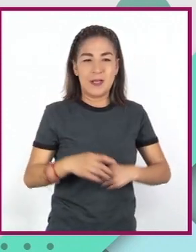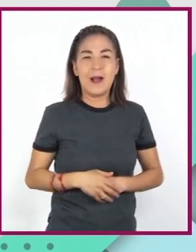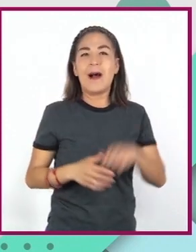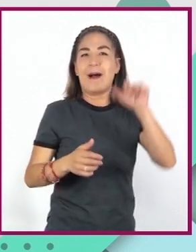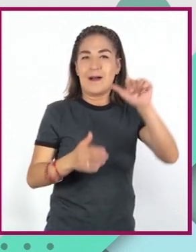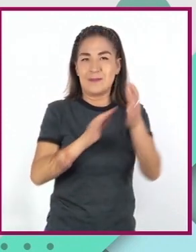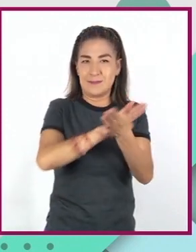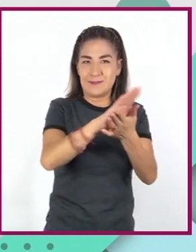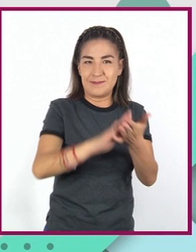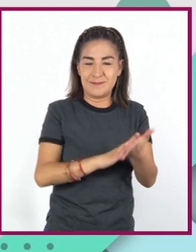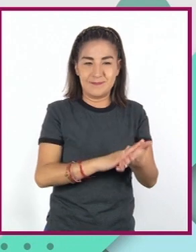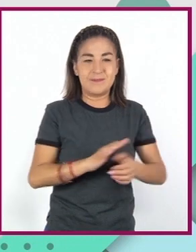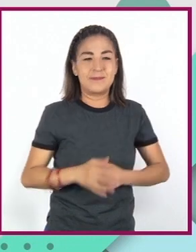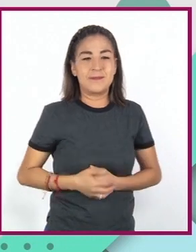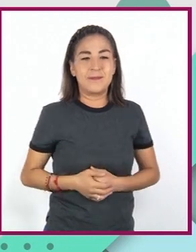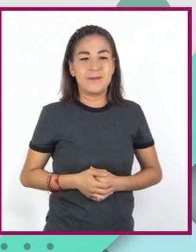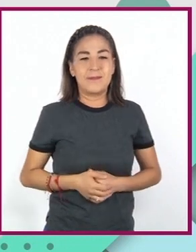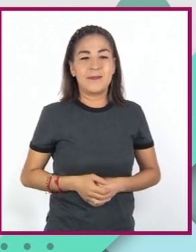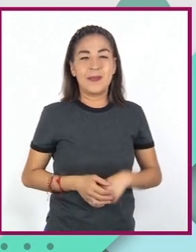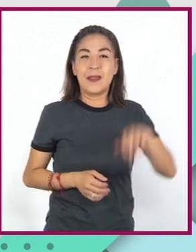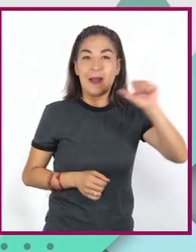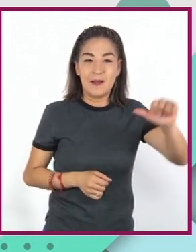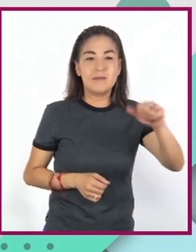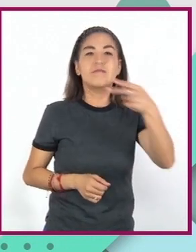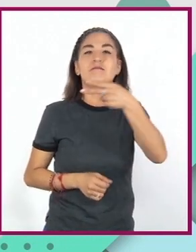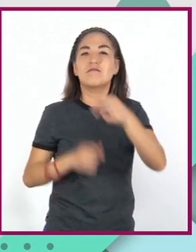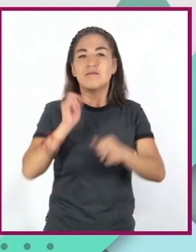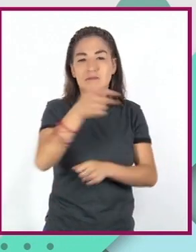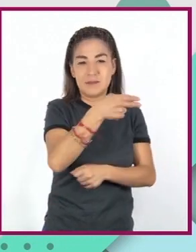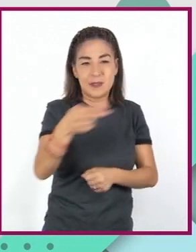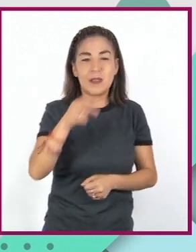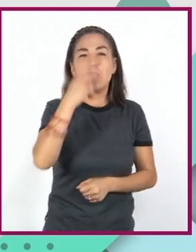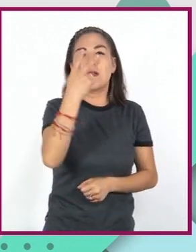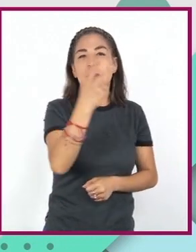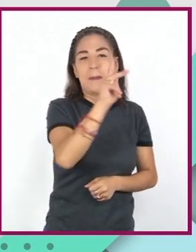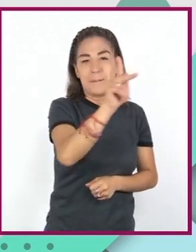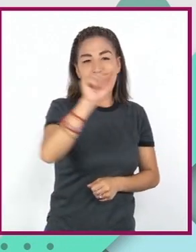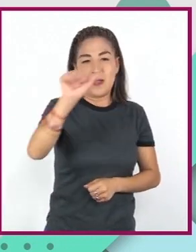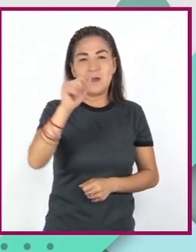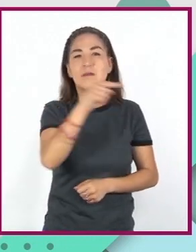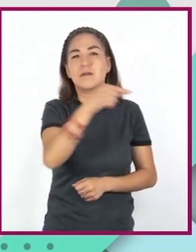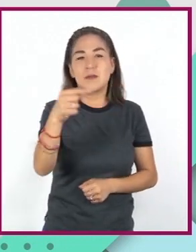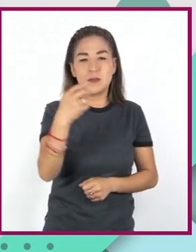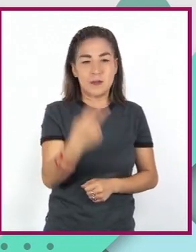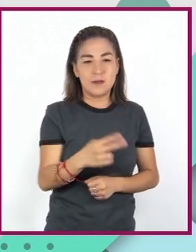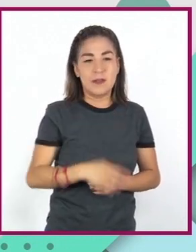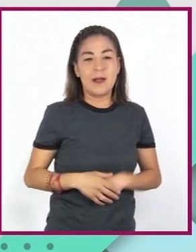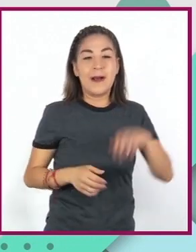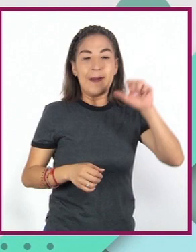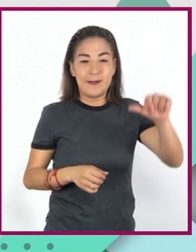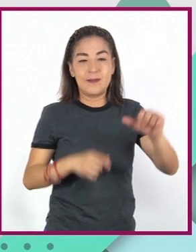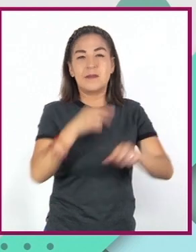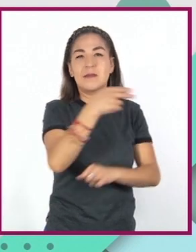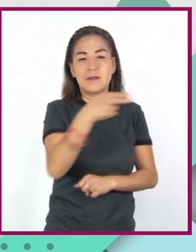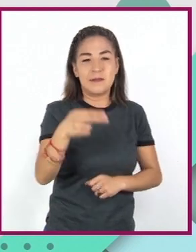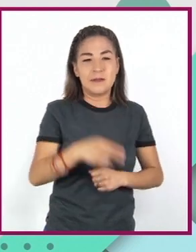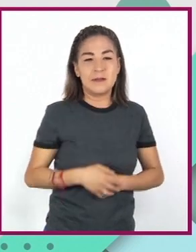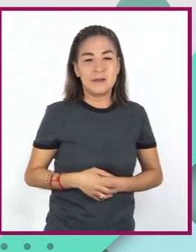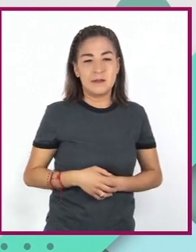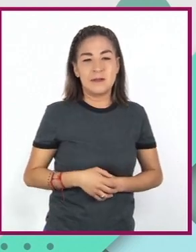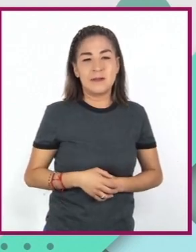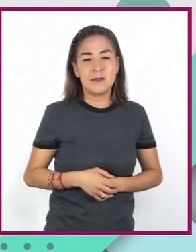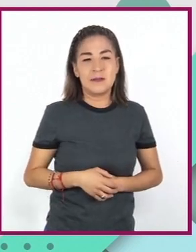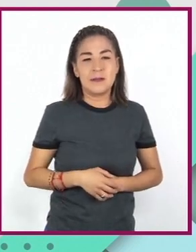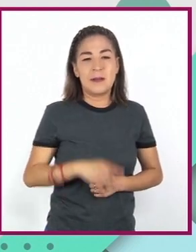área de la base. La apotema es igual a 2.6 centímetros. El área es igual a